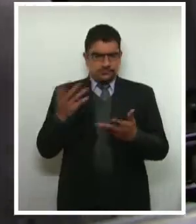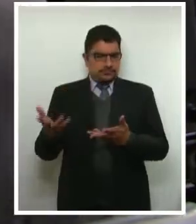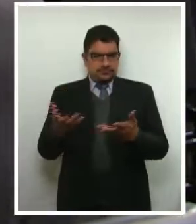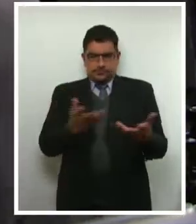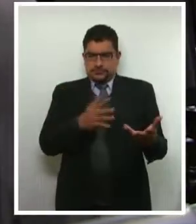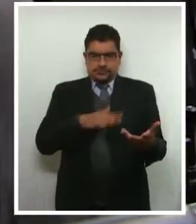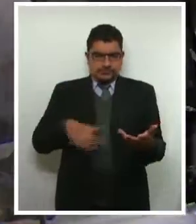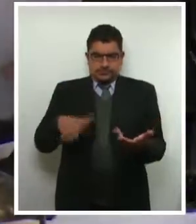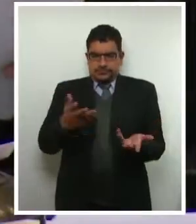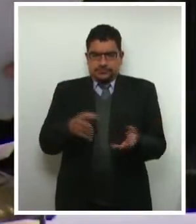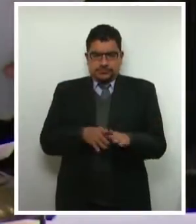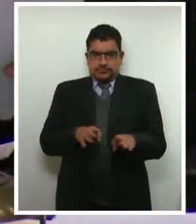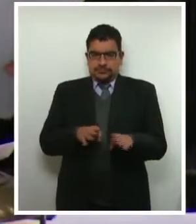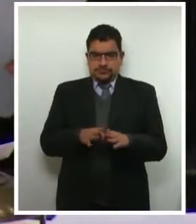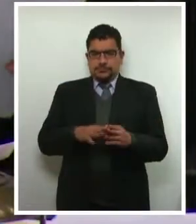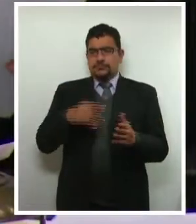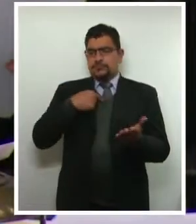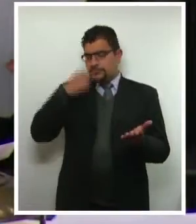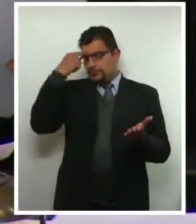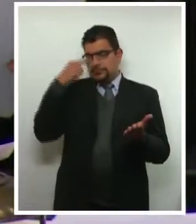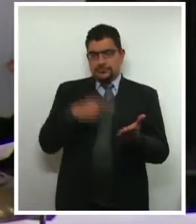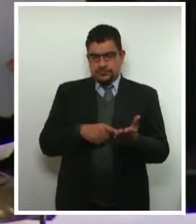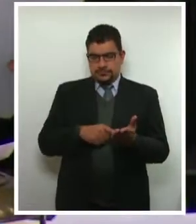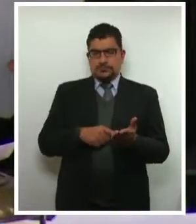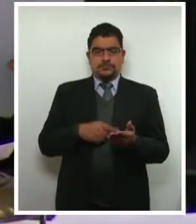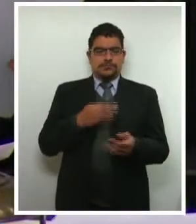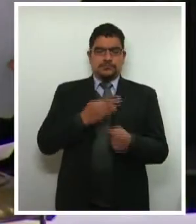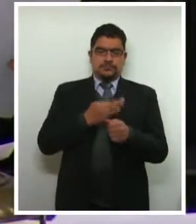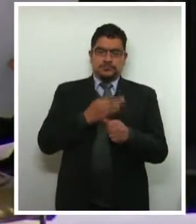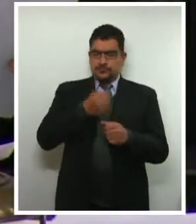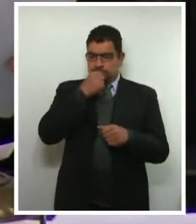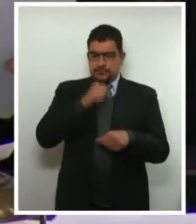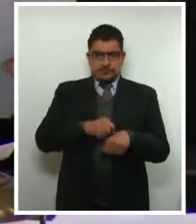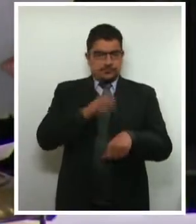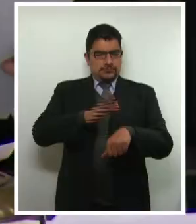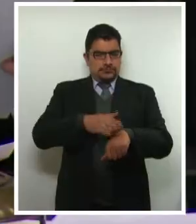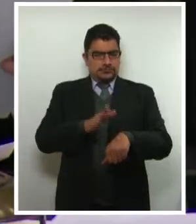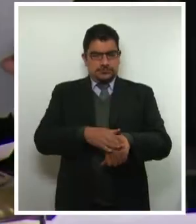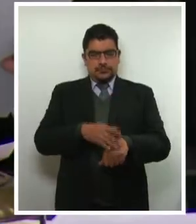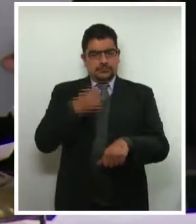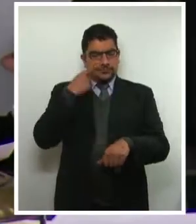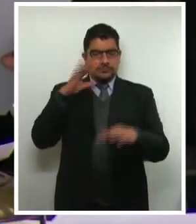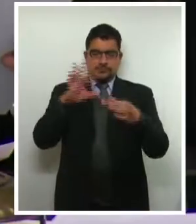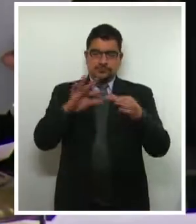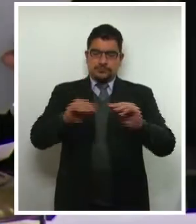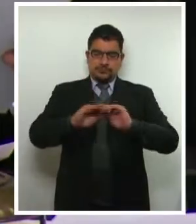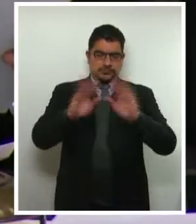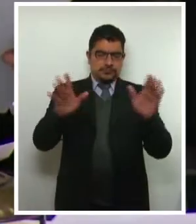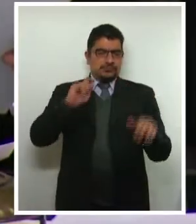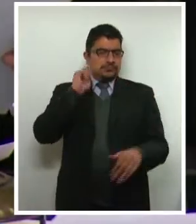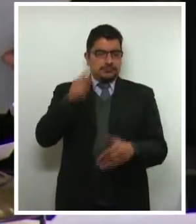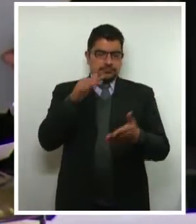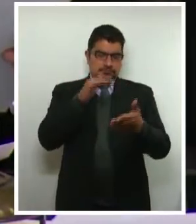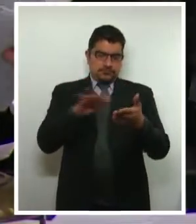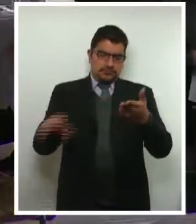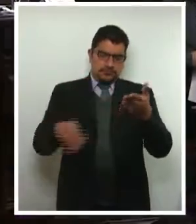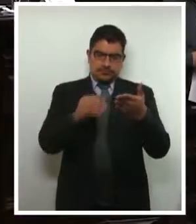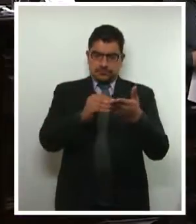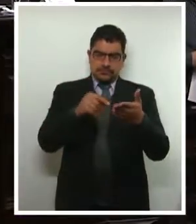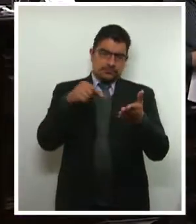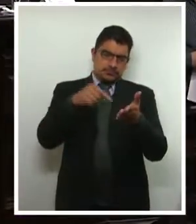sí, creo que, secretaria, debería usted aclarar qué es lo que se está